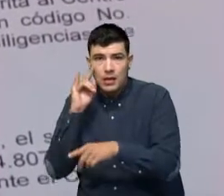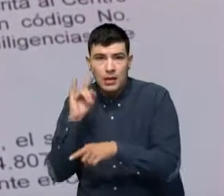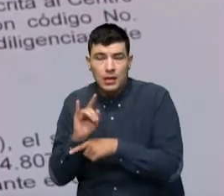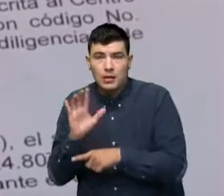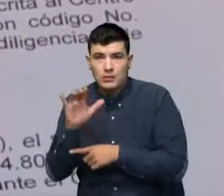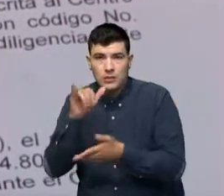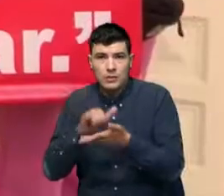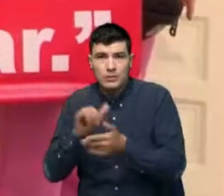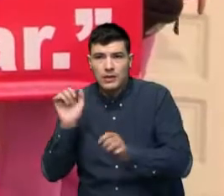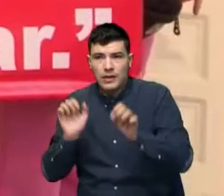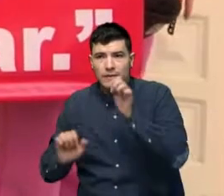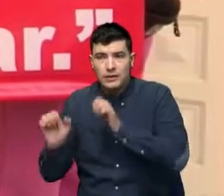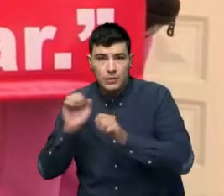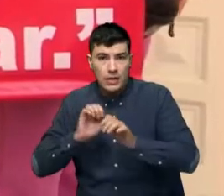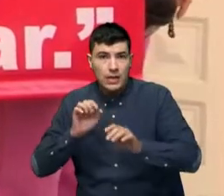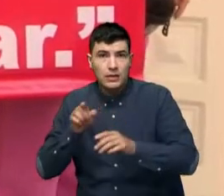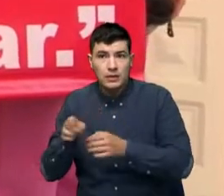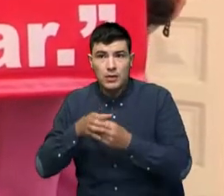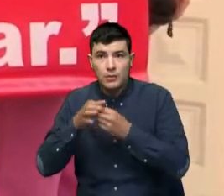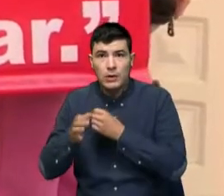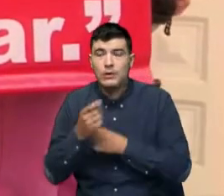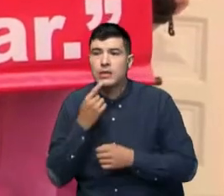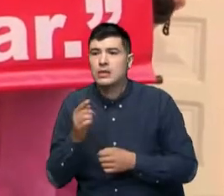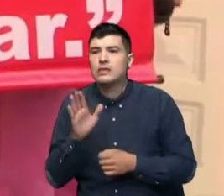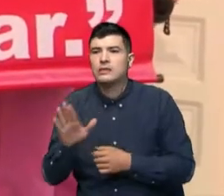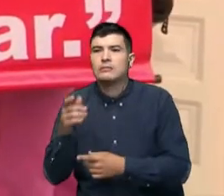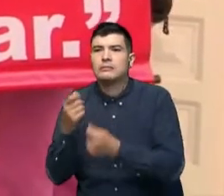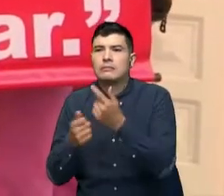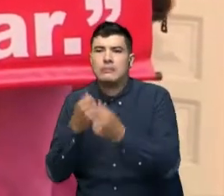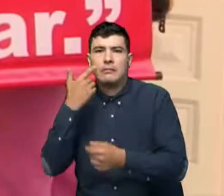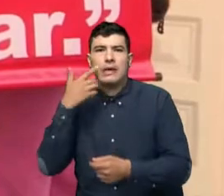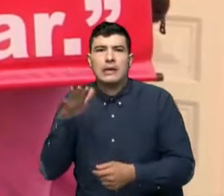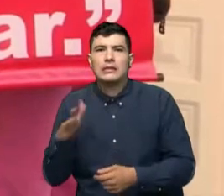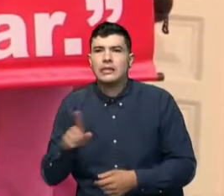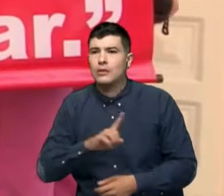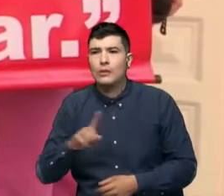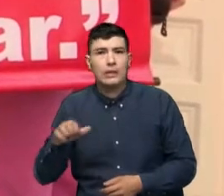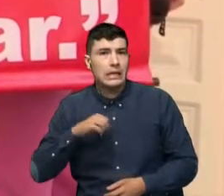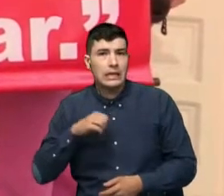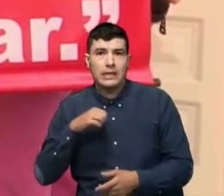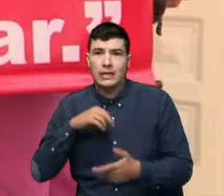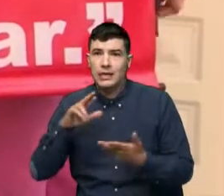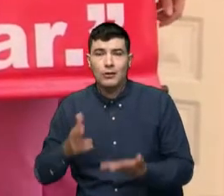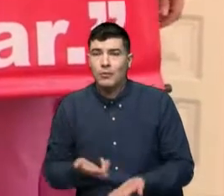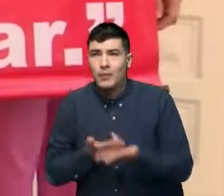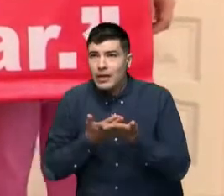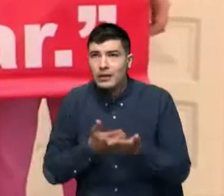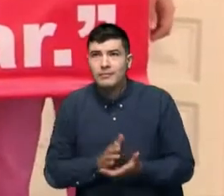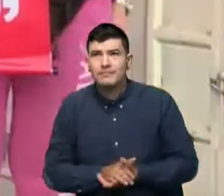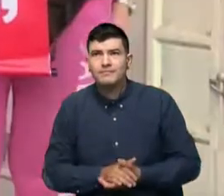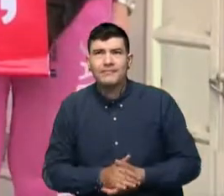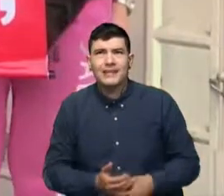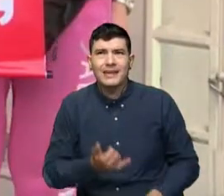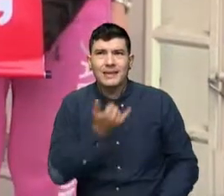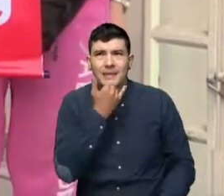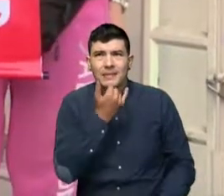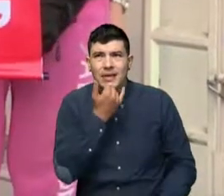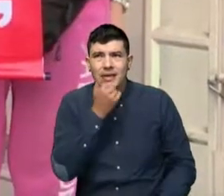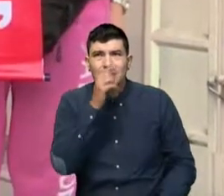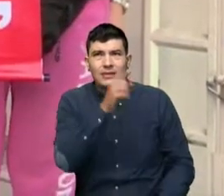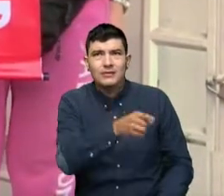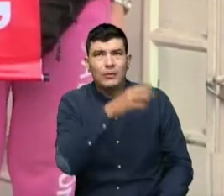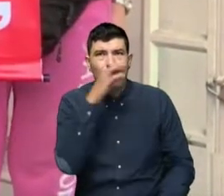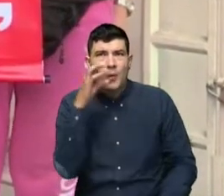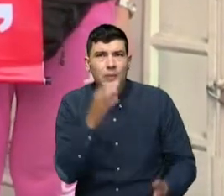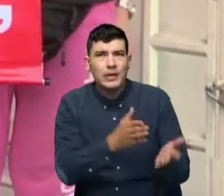misma defensoría del pueblo le han dicho que esa platica ya no tiene retorno que lo que está pasando que él sigue